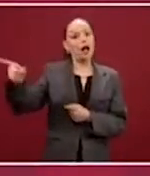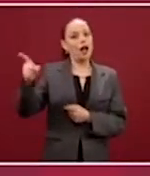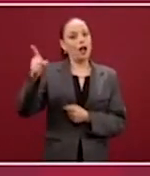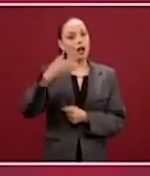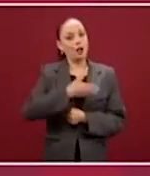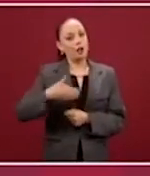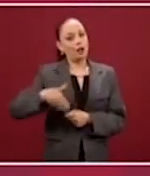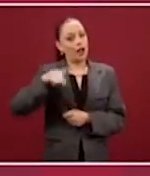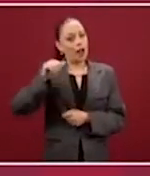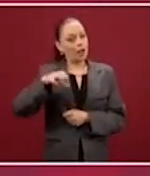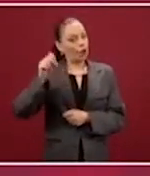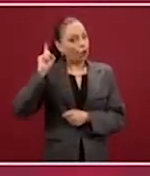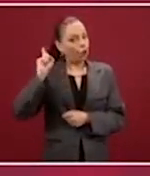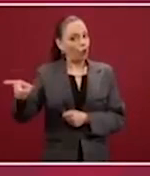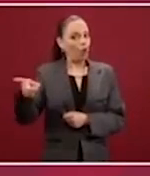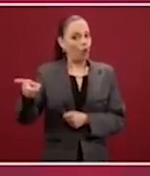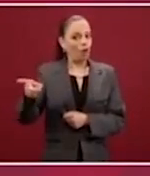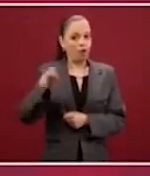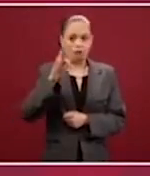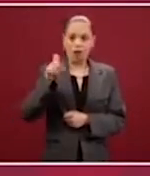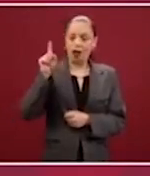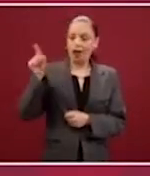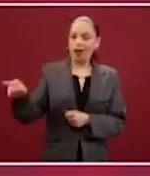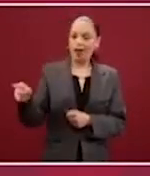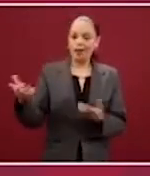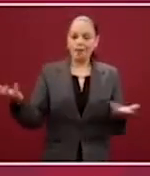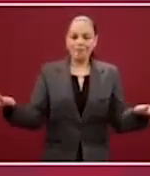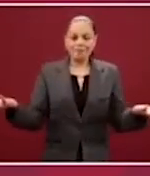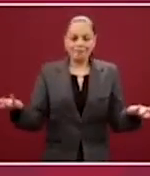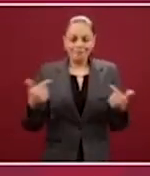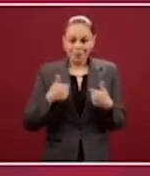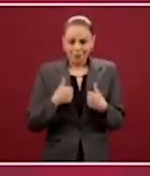estar, como se dice,